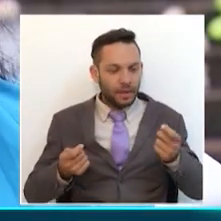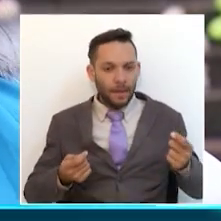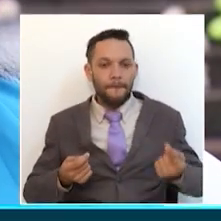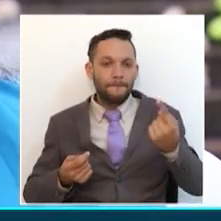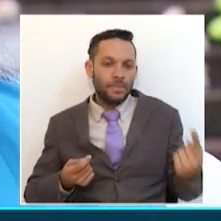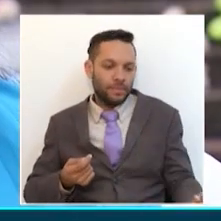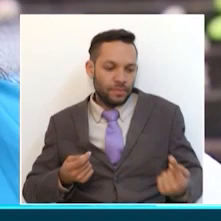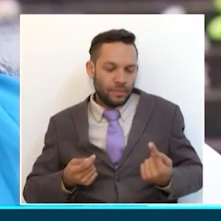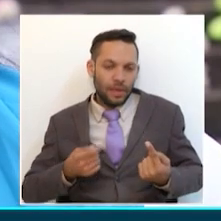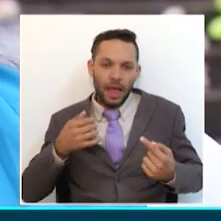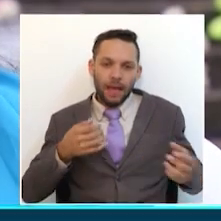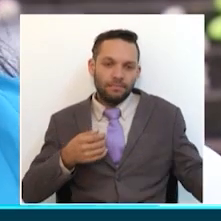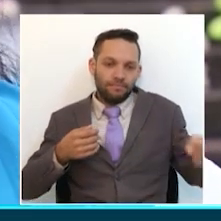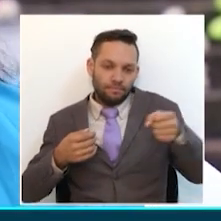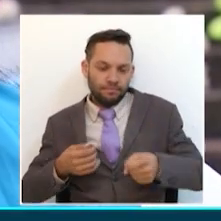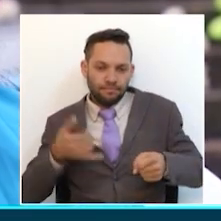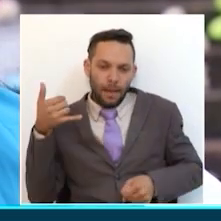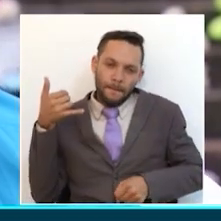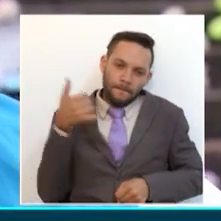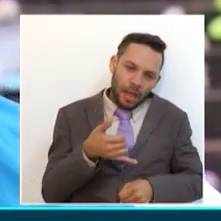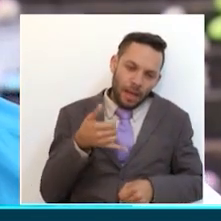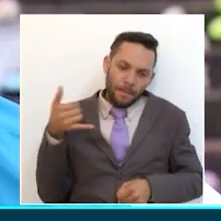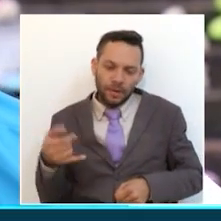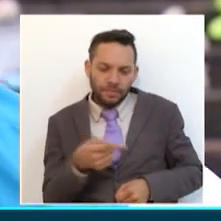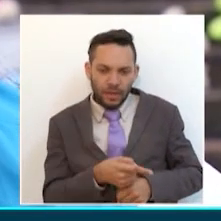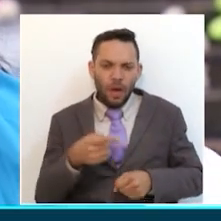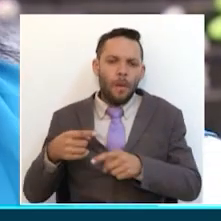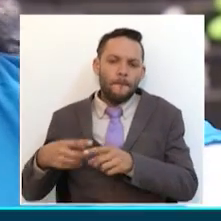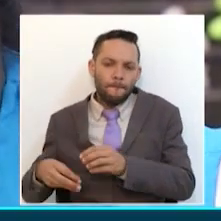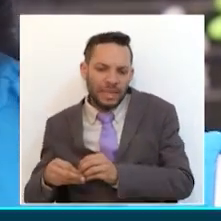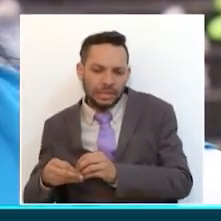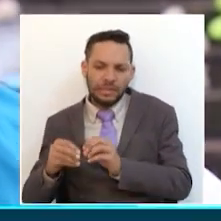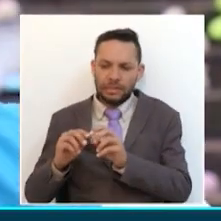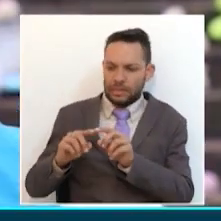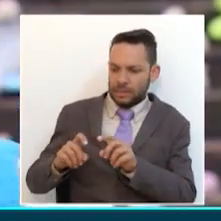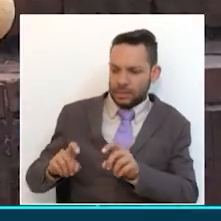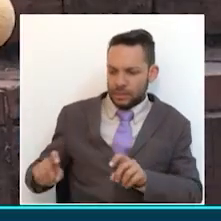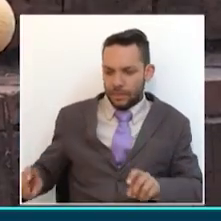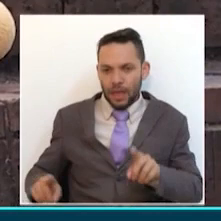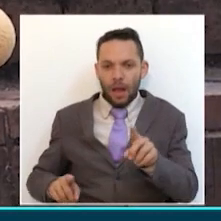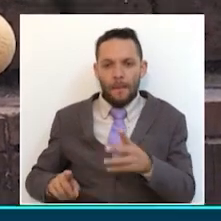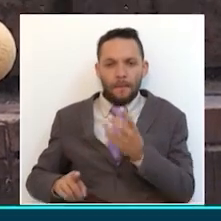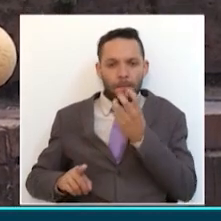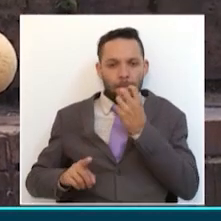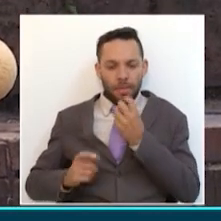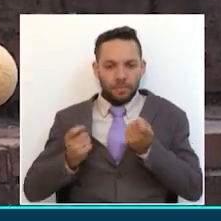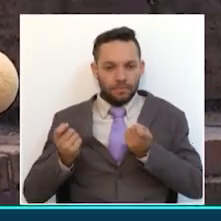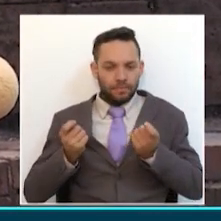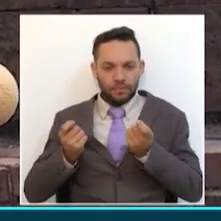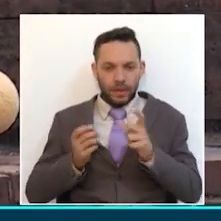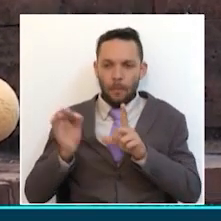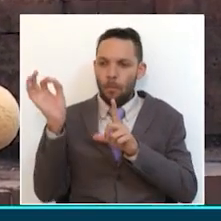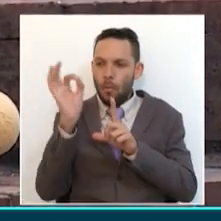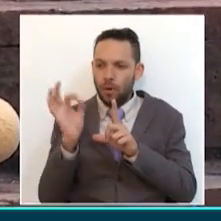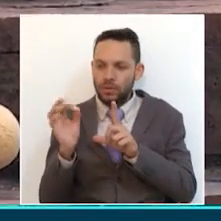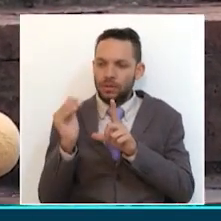como víctimas de abuso sexual, sin contar obviamente todos los casos que se quedan en el anonimato. Las altas cifras de casos de este